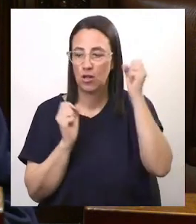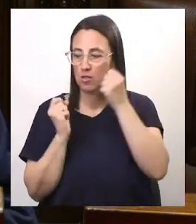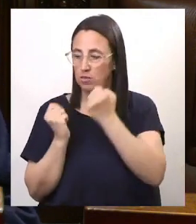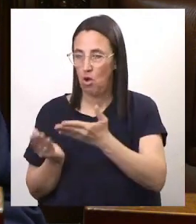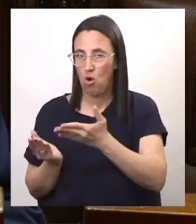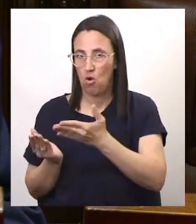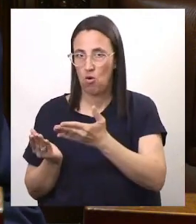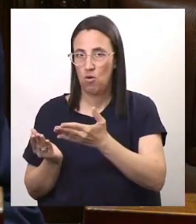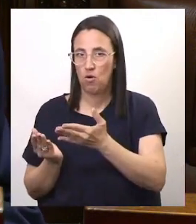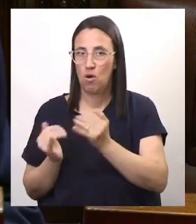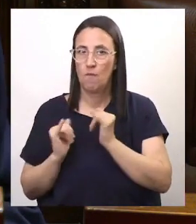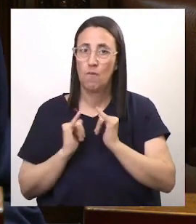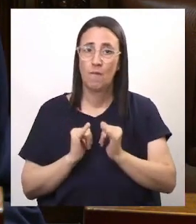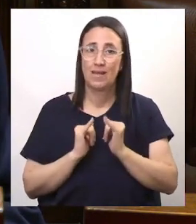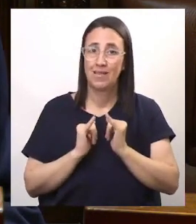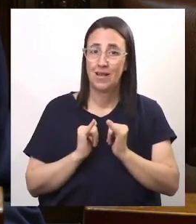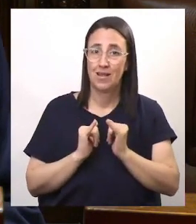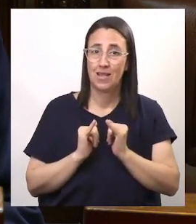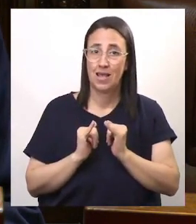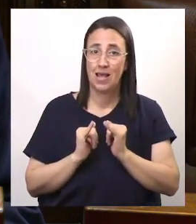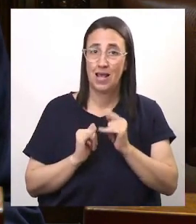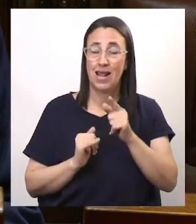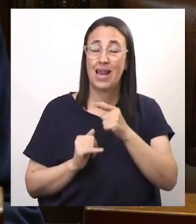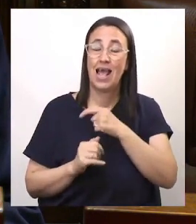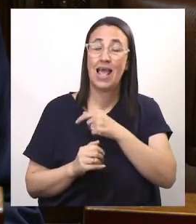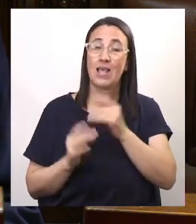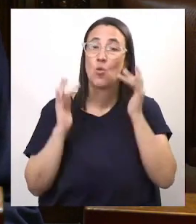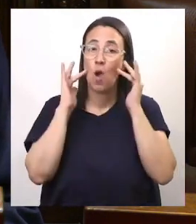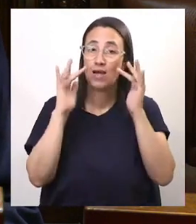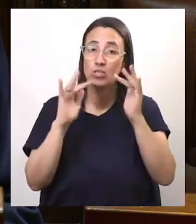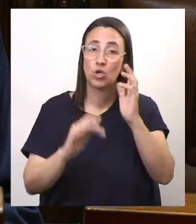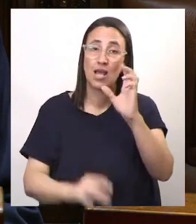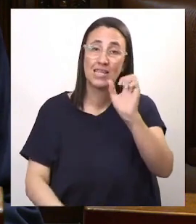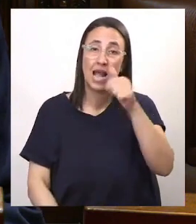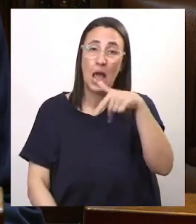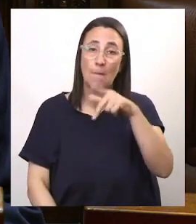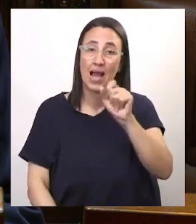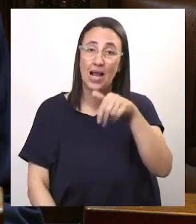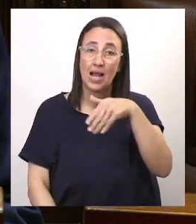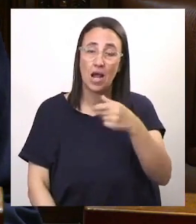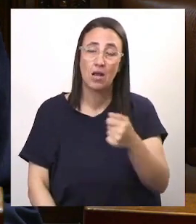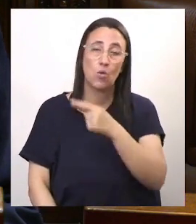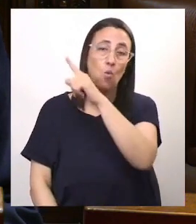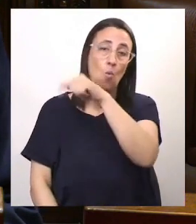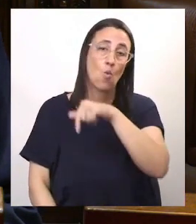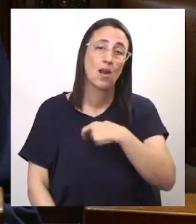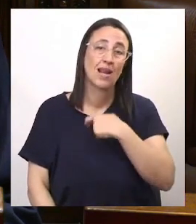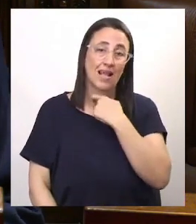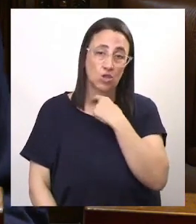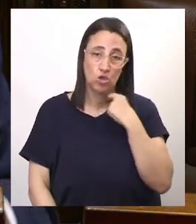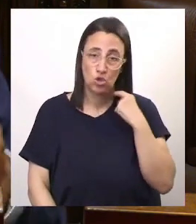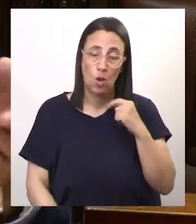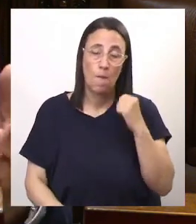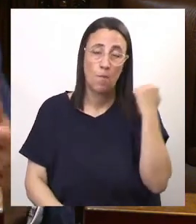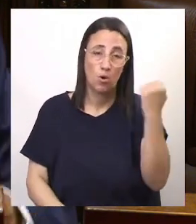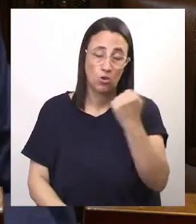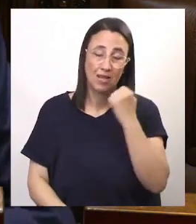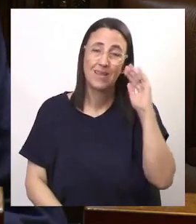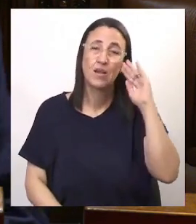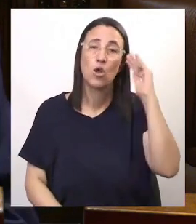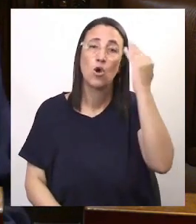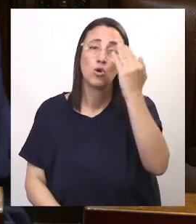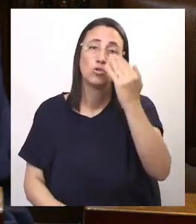como sostenía la Escuela de Salamanca a través de Francisco de Vitoria, reconocido